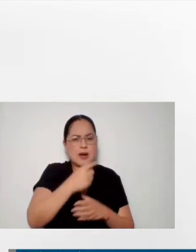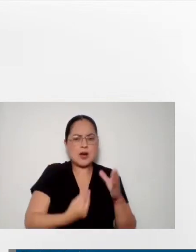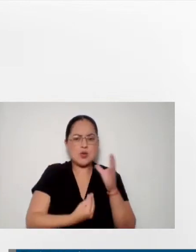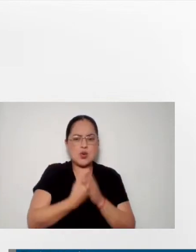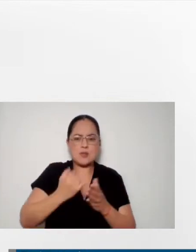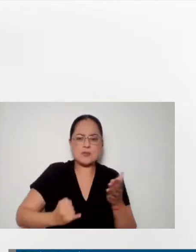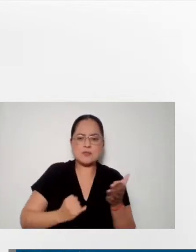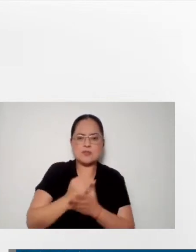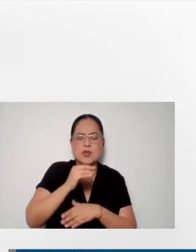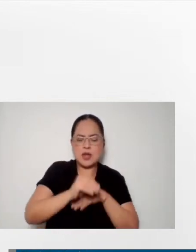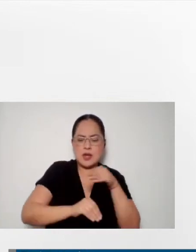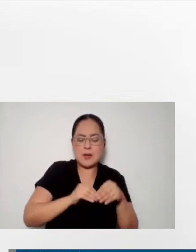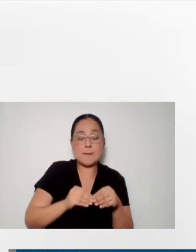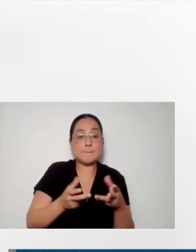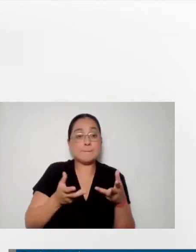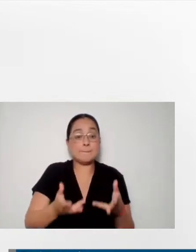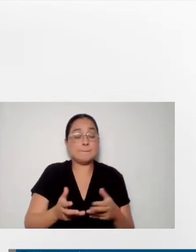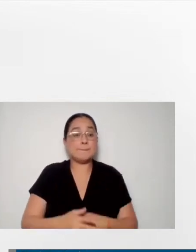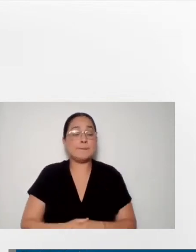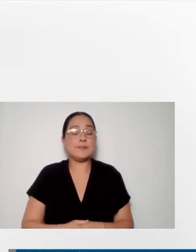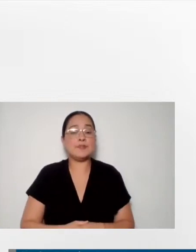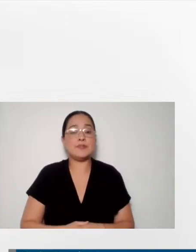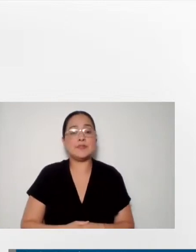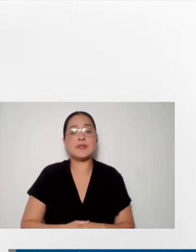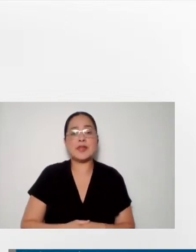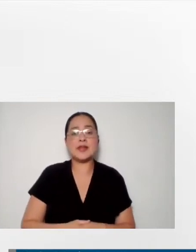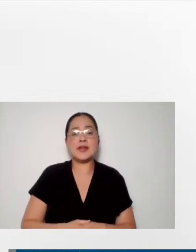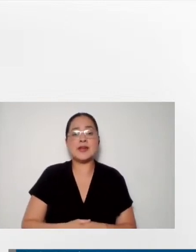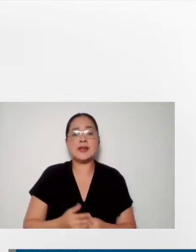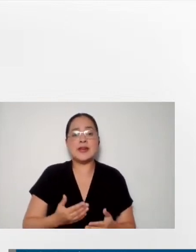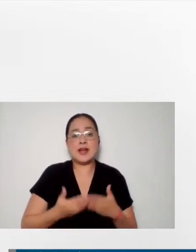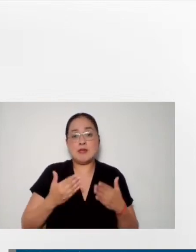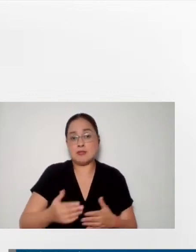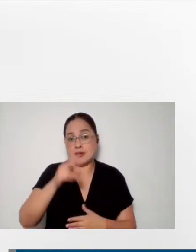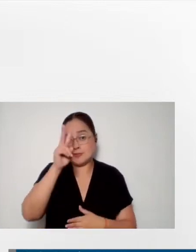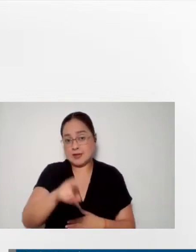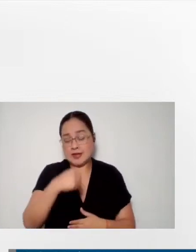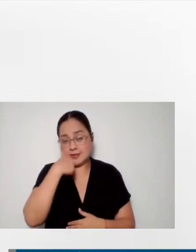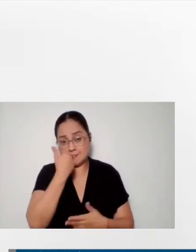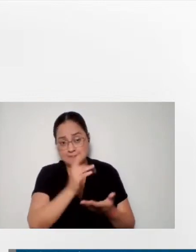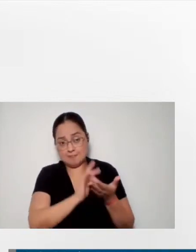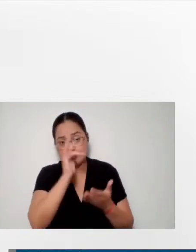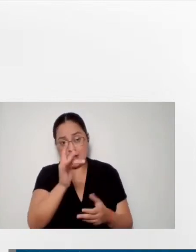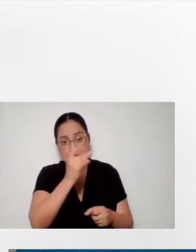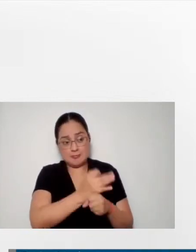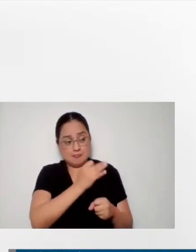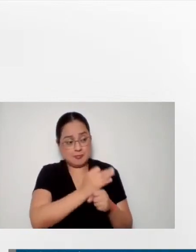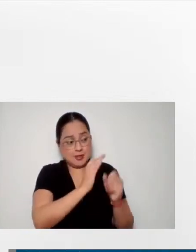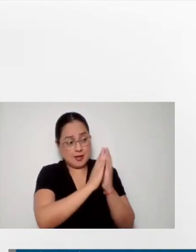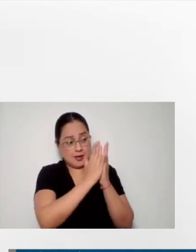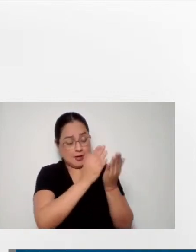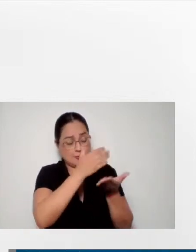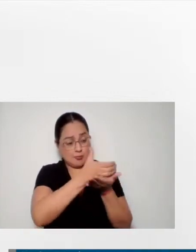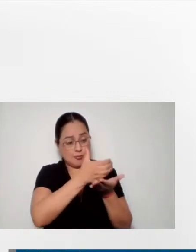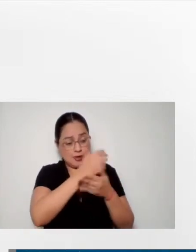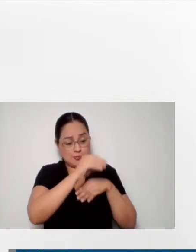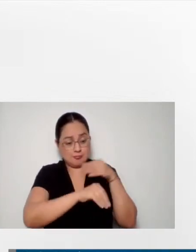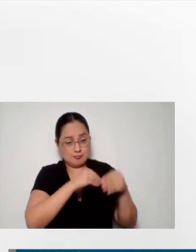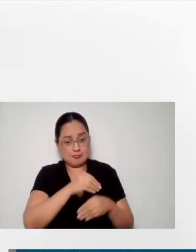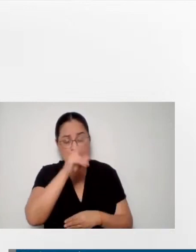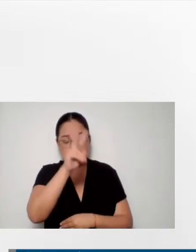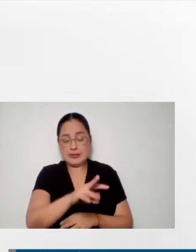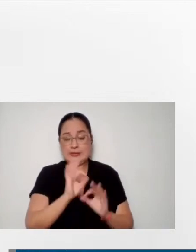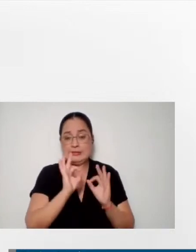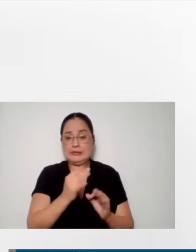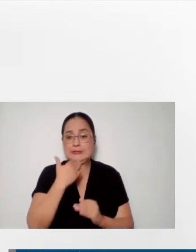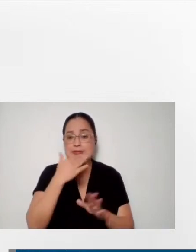de cuadernos, y yo no puedo más que agradecer que se haya hecho este tipo de trabajo. Y bueno, nada más